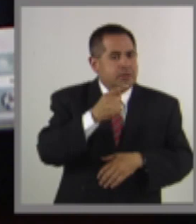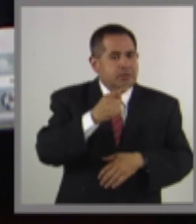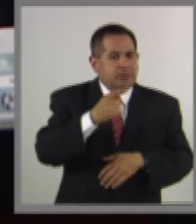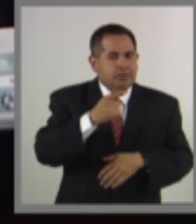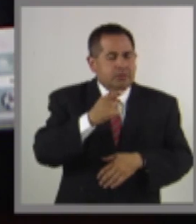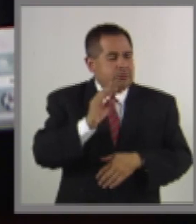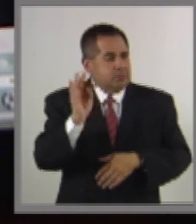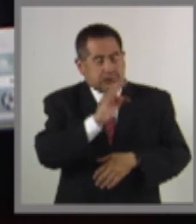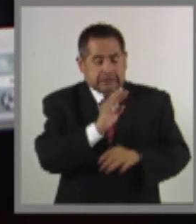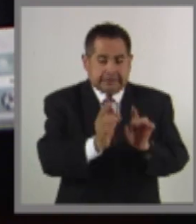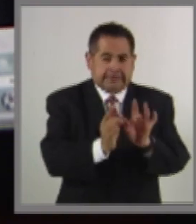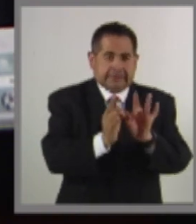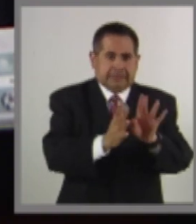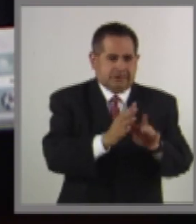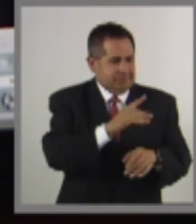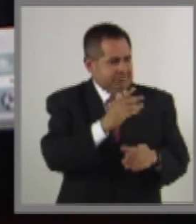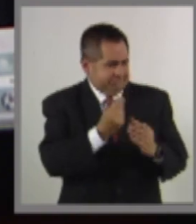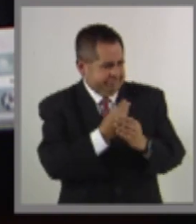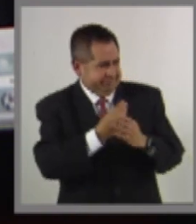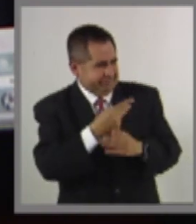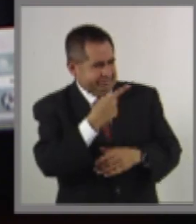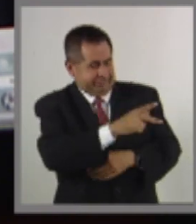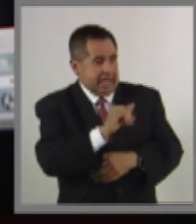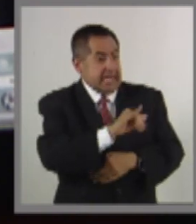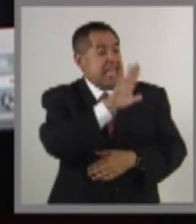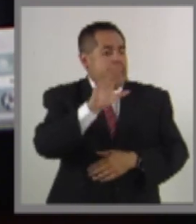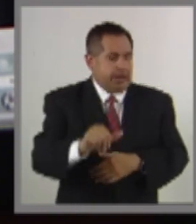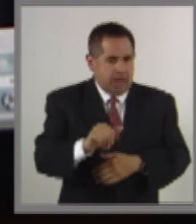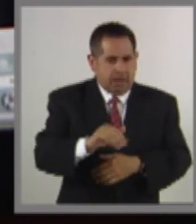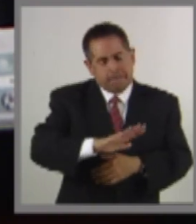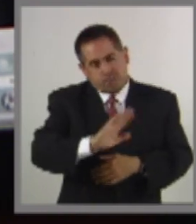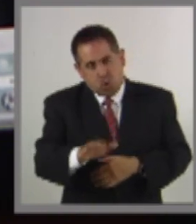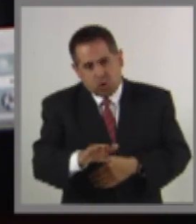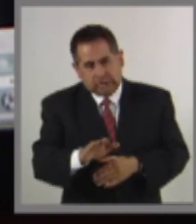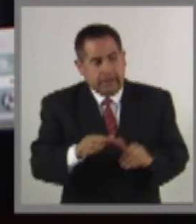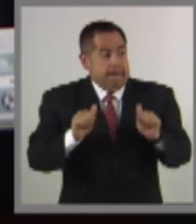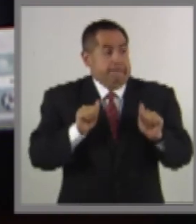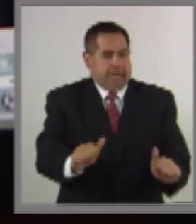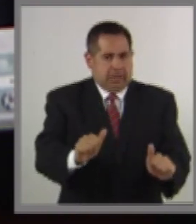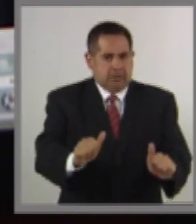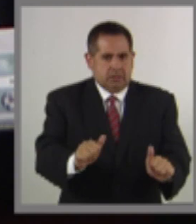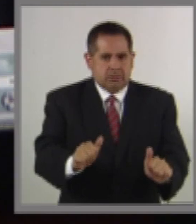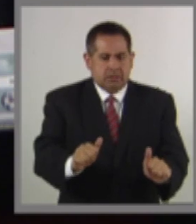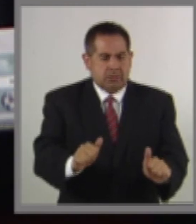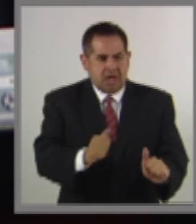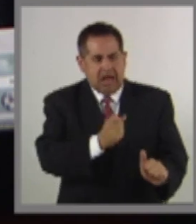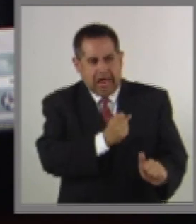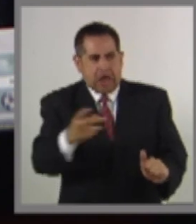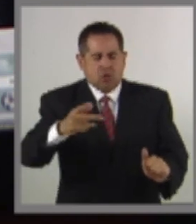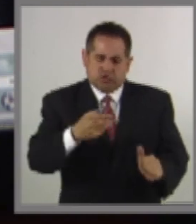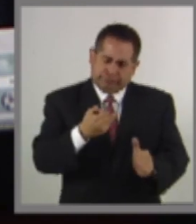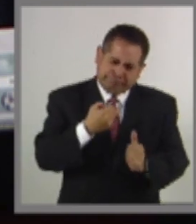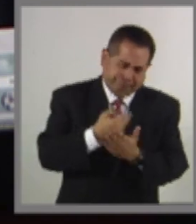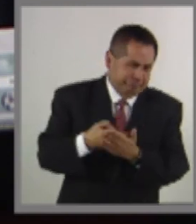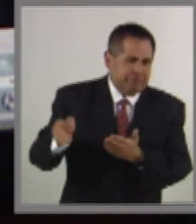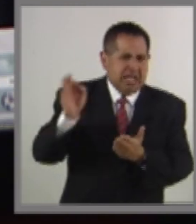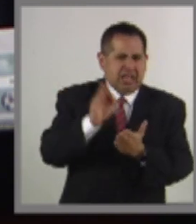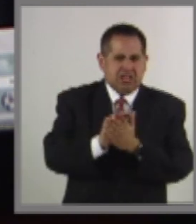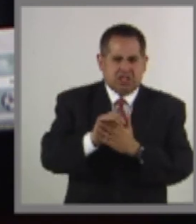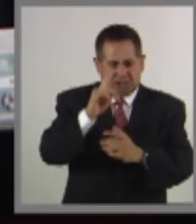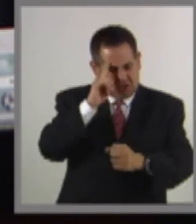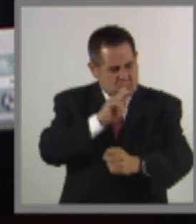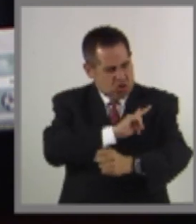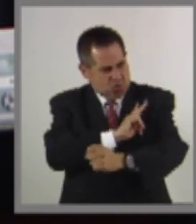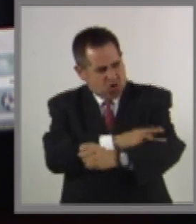una circunstancia, como usted dijo, de la muerte, solamente los valientes y los poderosos